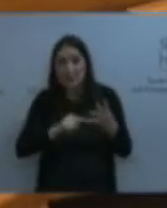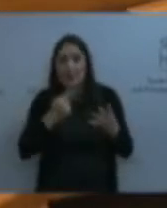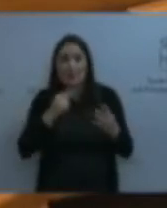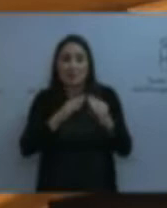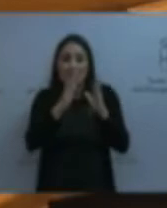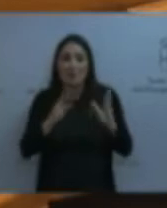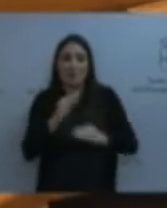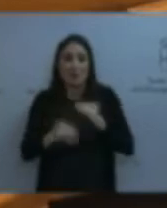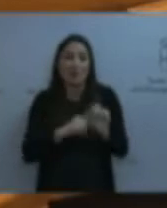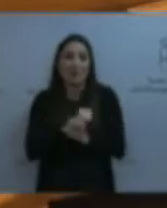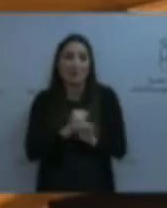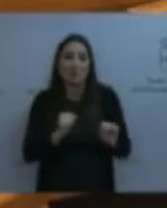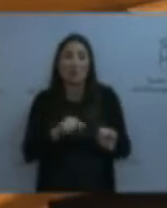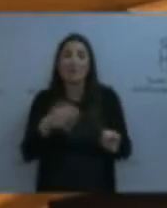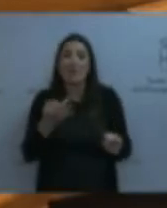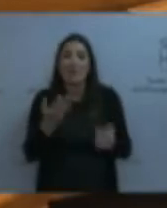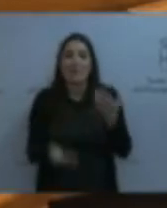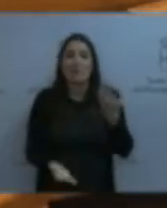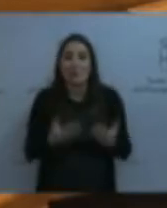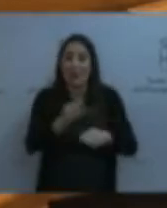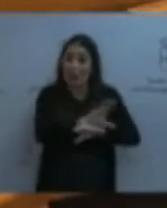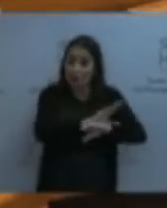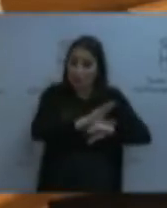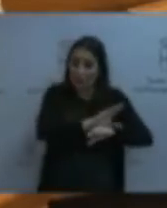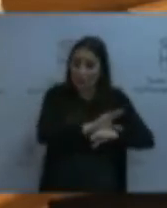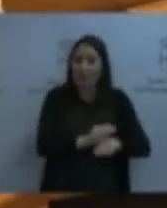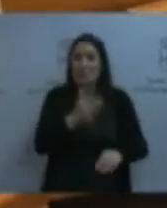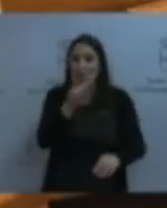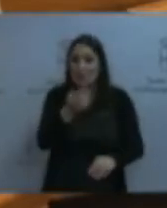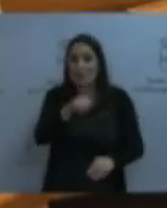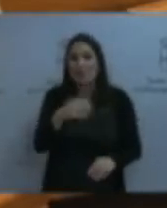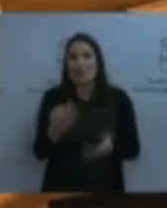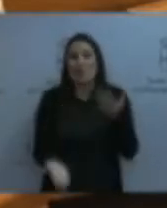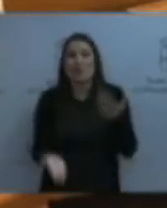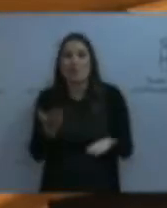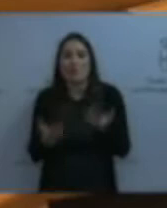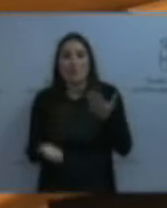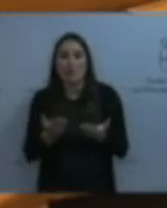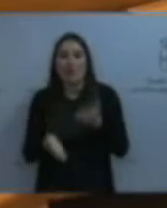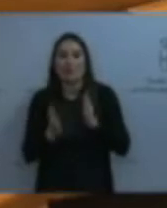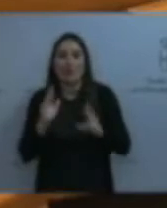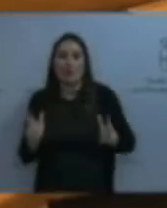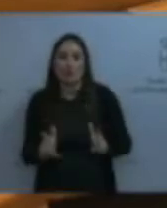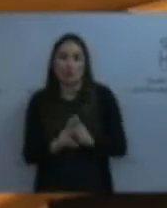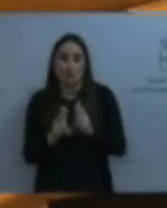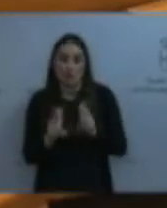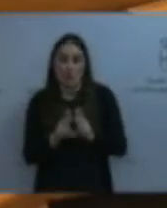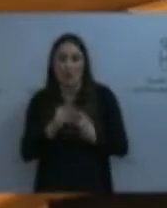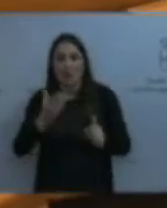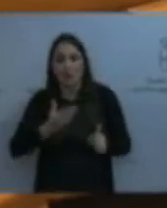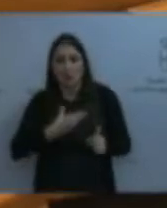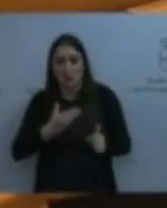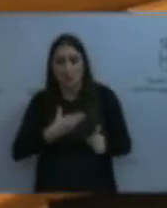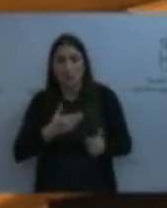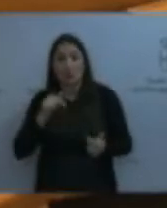la vivienda debe de ser valorado no solo por la consejería, sino también por la intervención social de los ayuntamientos. En